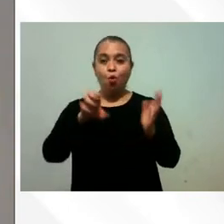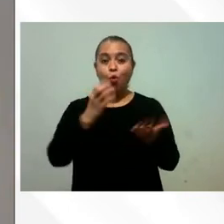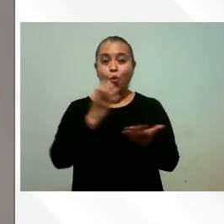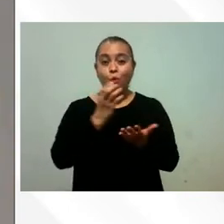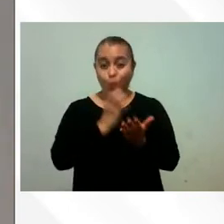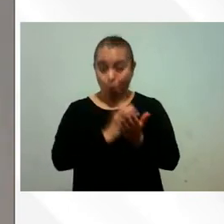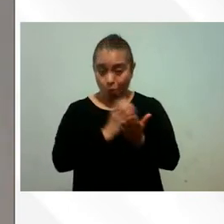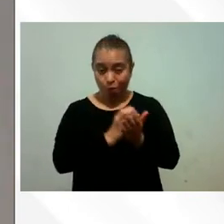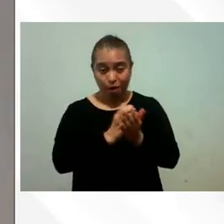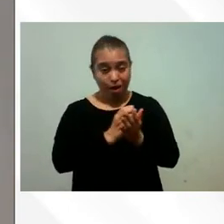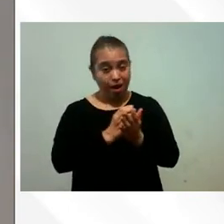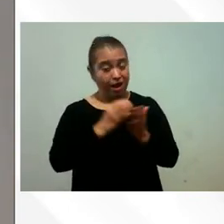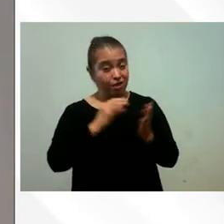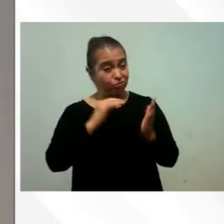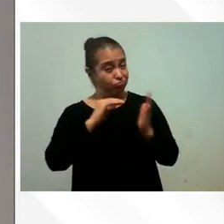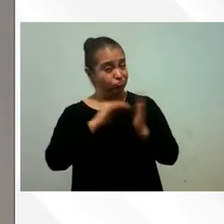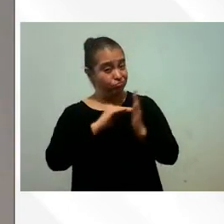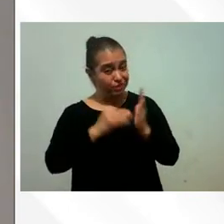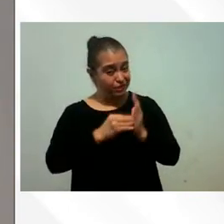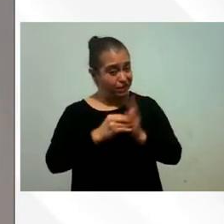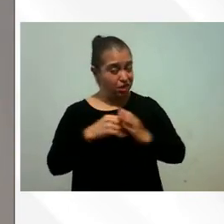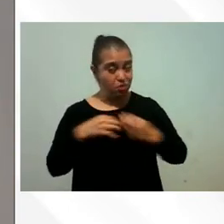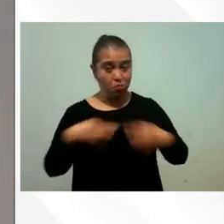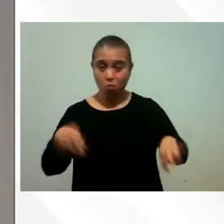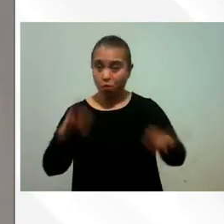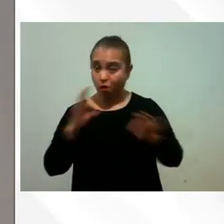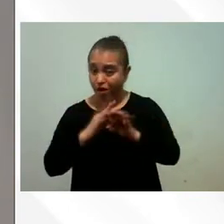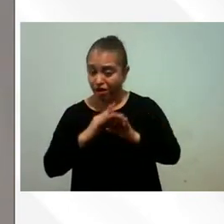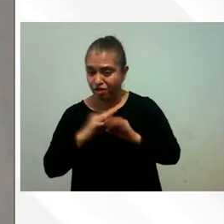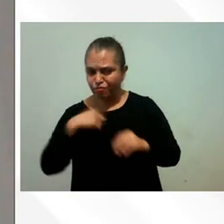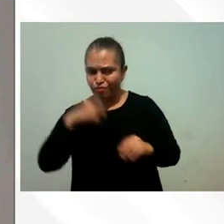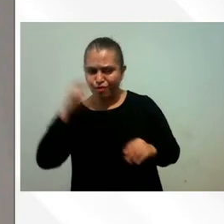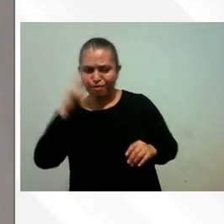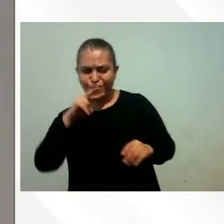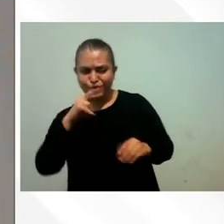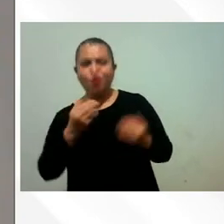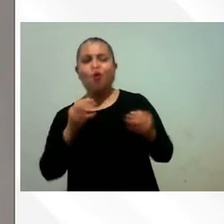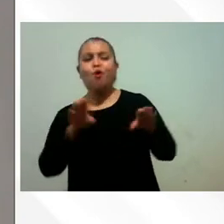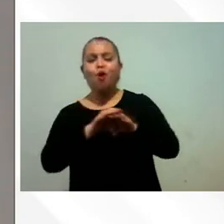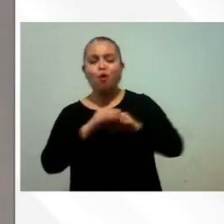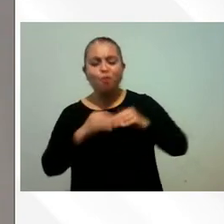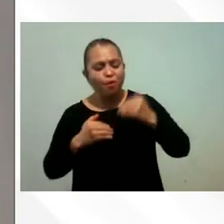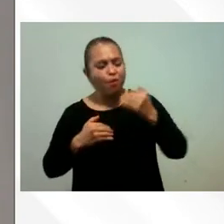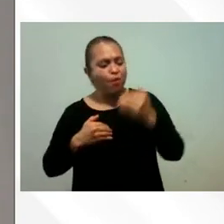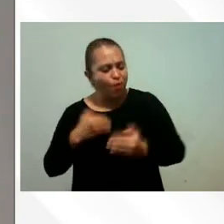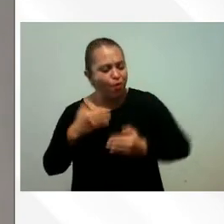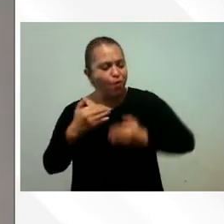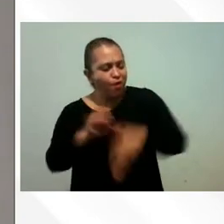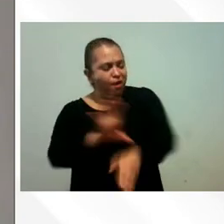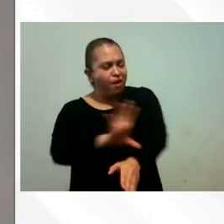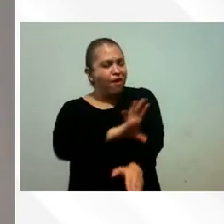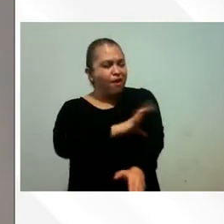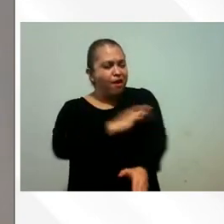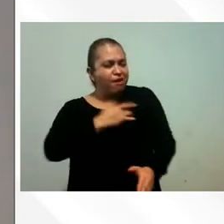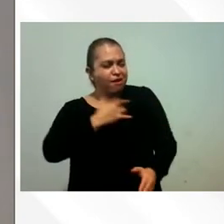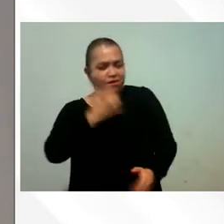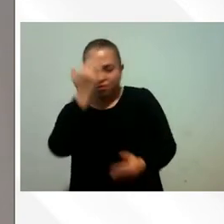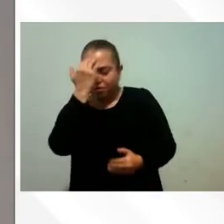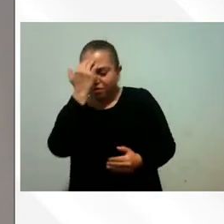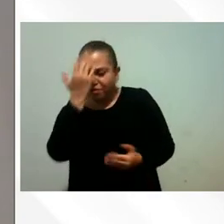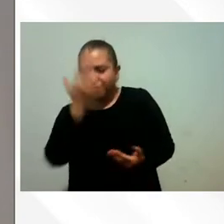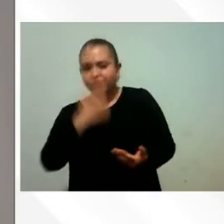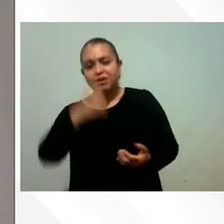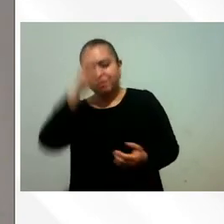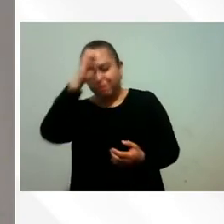fundamental porque podemos ver el proceso de cómo vamos evolucionando nuestras emociones, nuestros conocimientos, nuestras